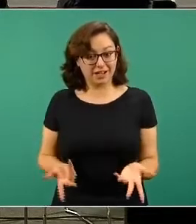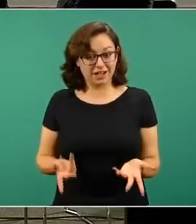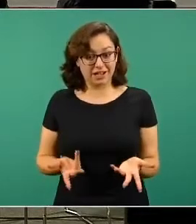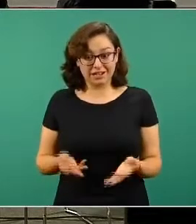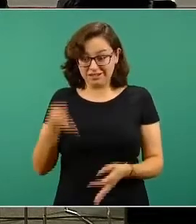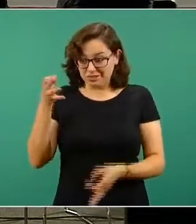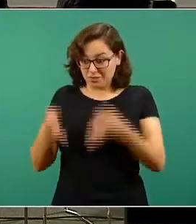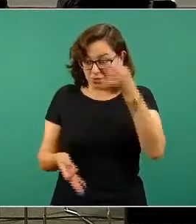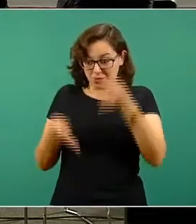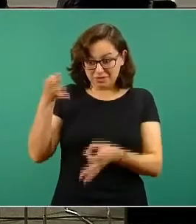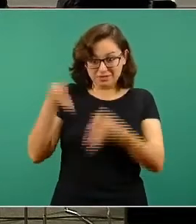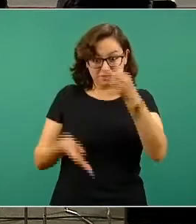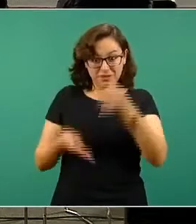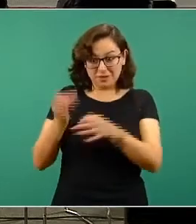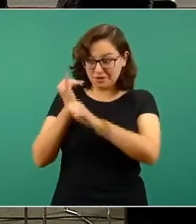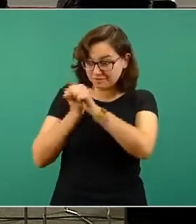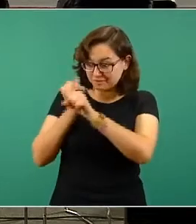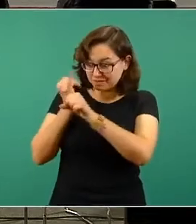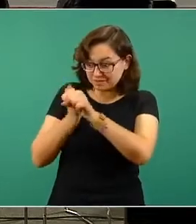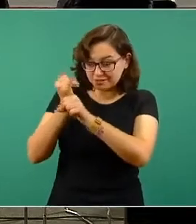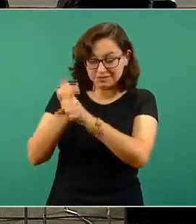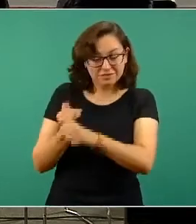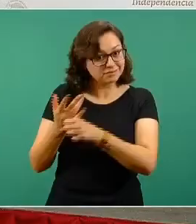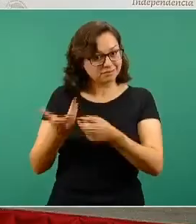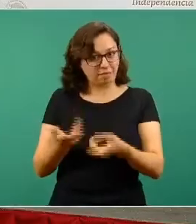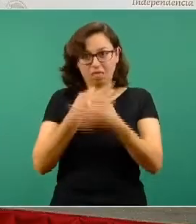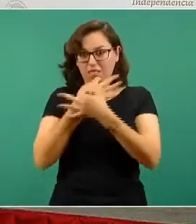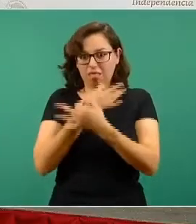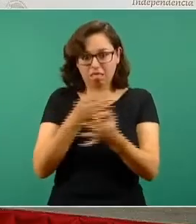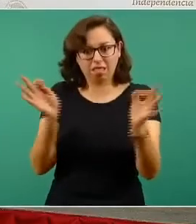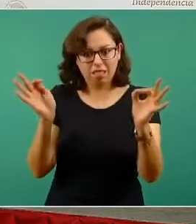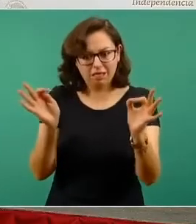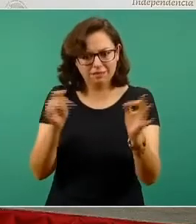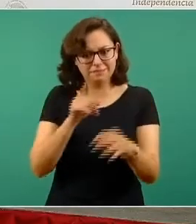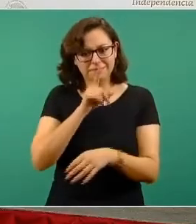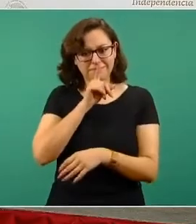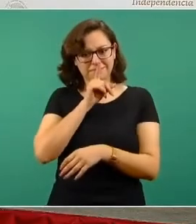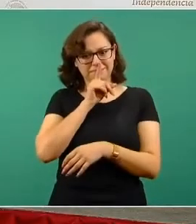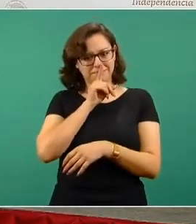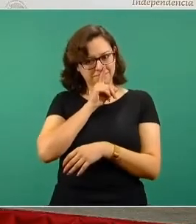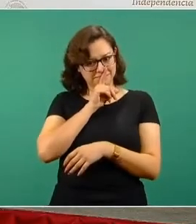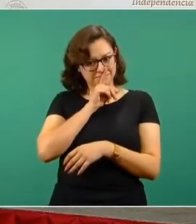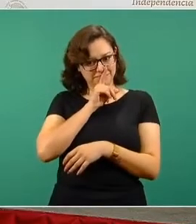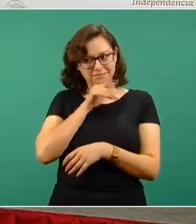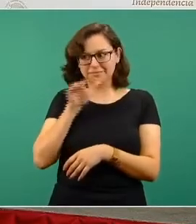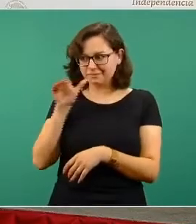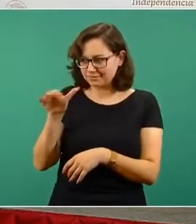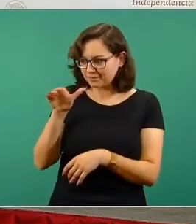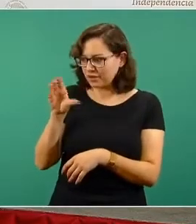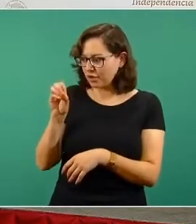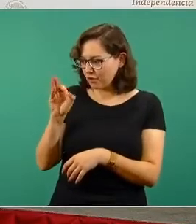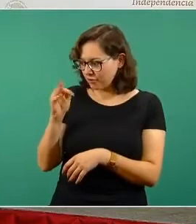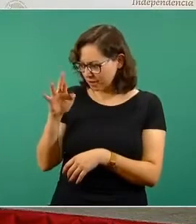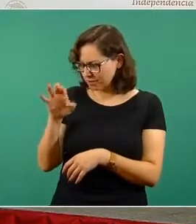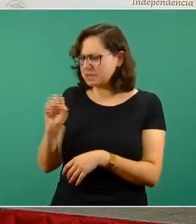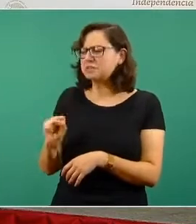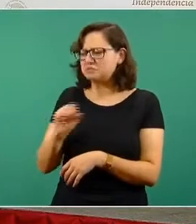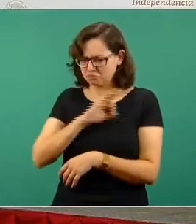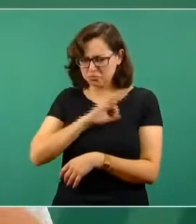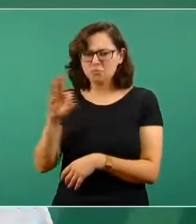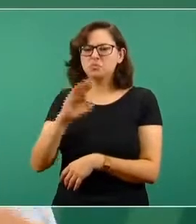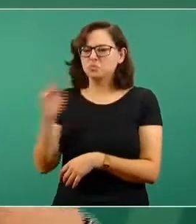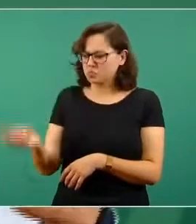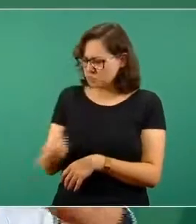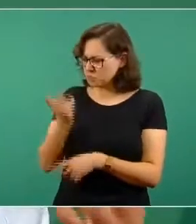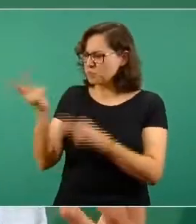la investigación. Obviamente preguntaremos con la COFEPRIS, o la misma COFEPRIS en su momento estará informando en la medida que ellos